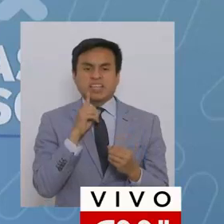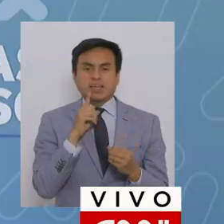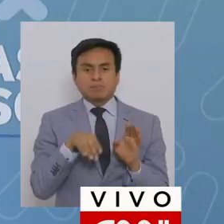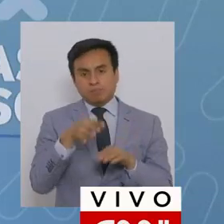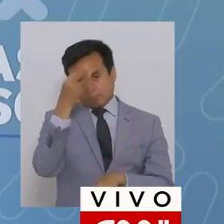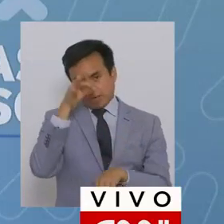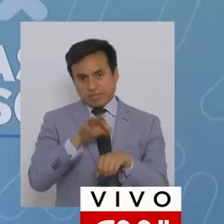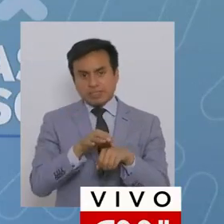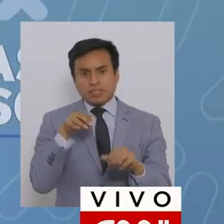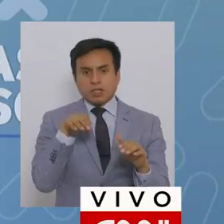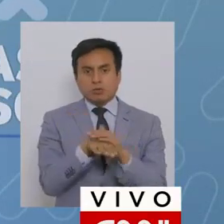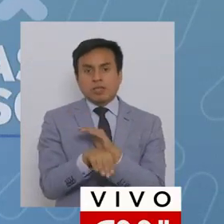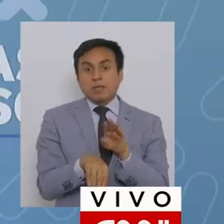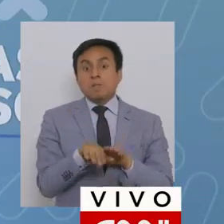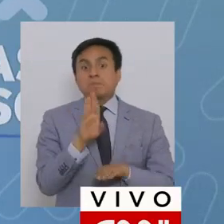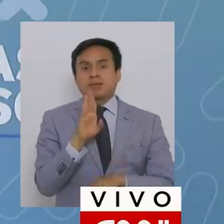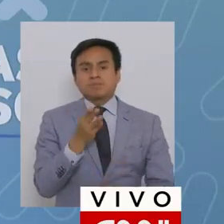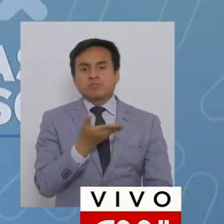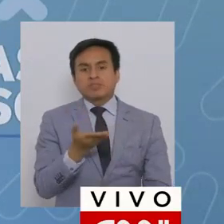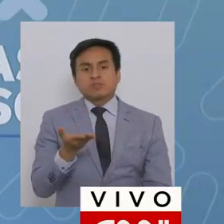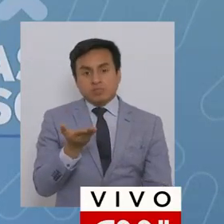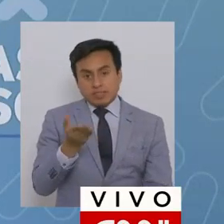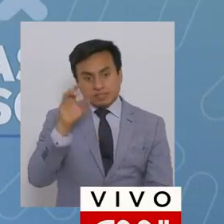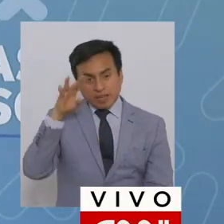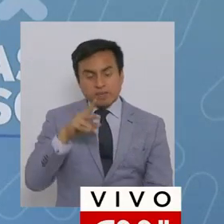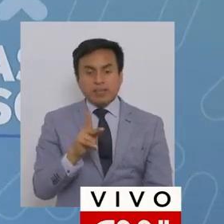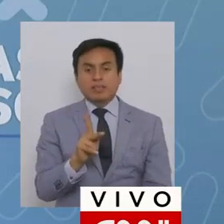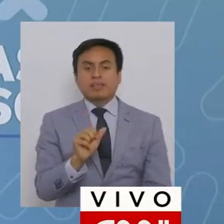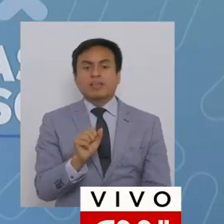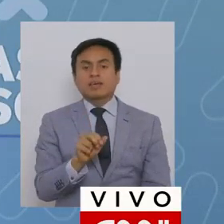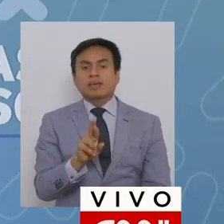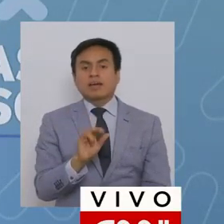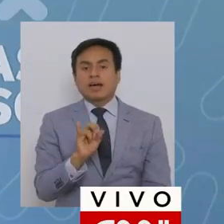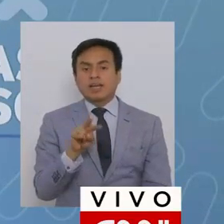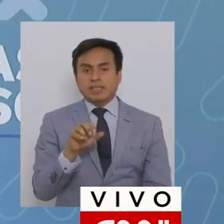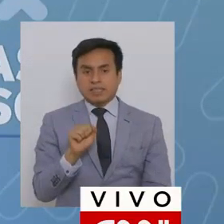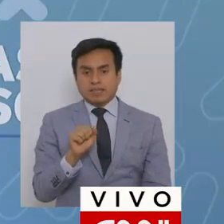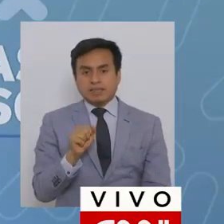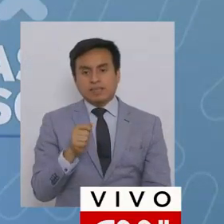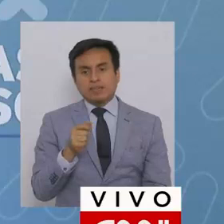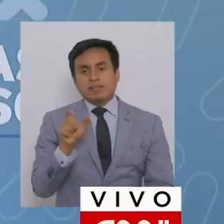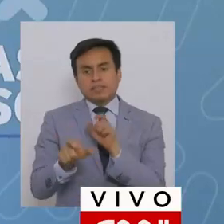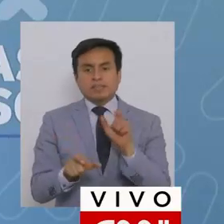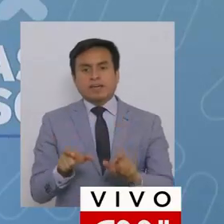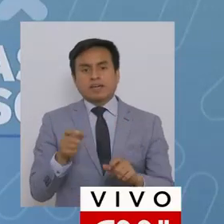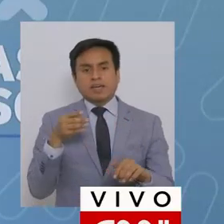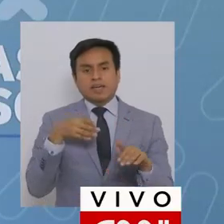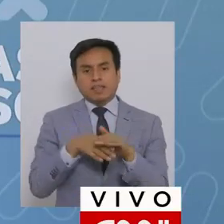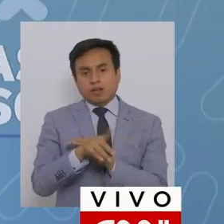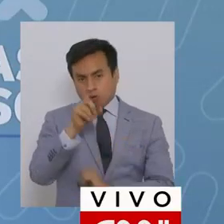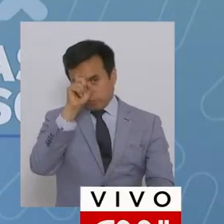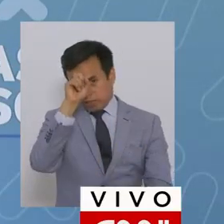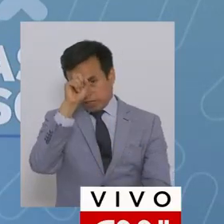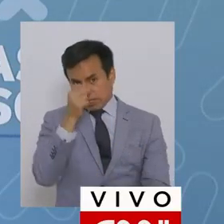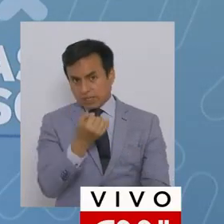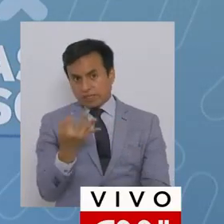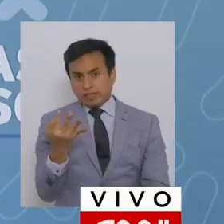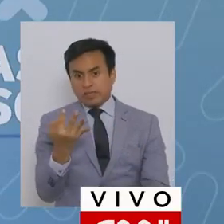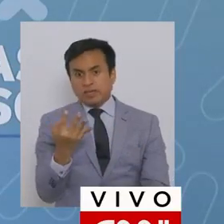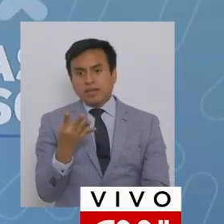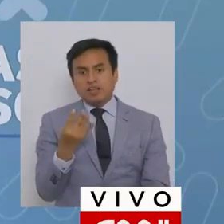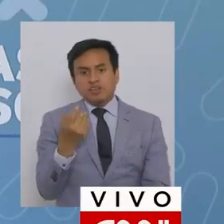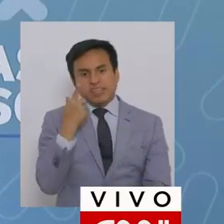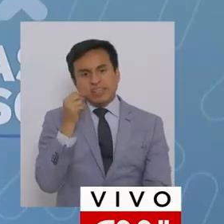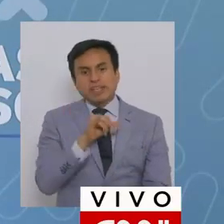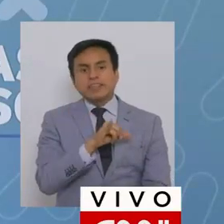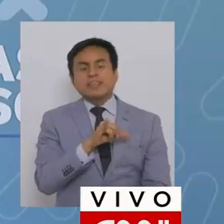casos hospitalizados. Porque, como usted sabe, Karina, la cantidad de gente que entra al hospital ocurre 14